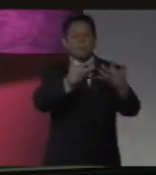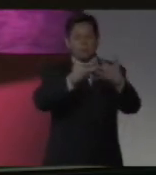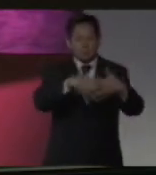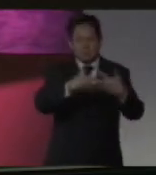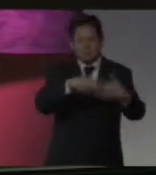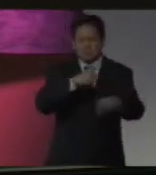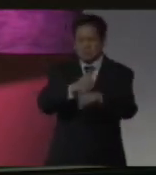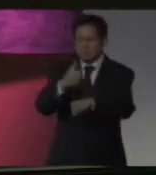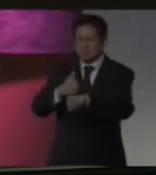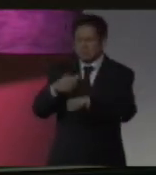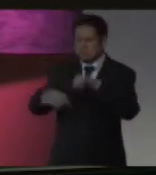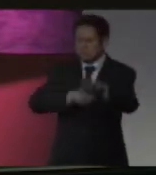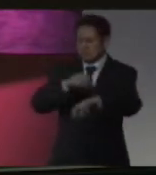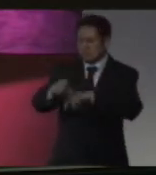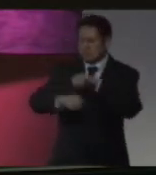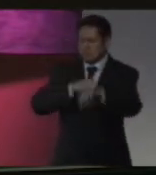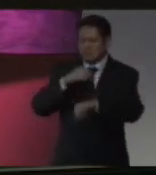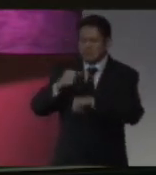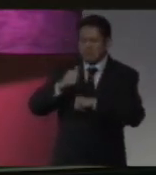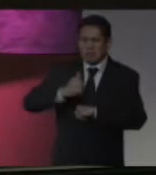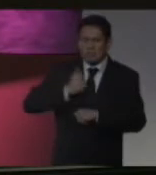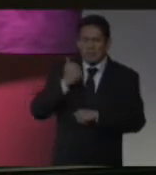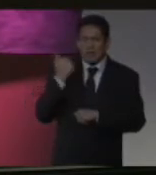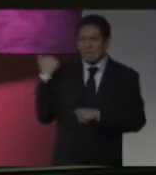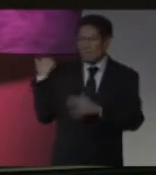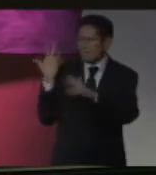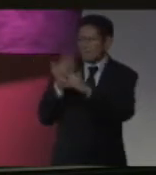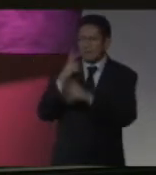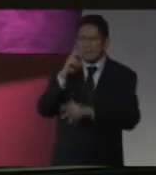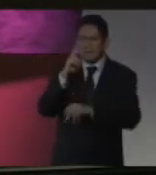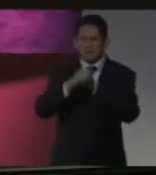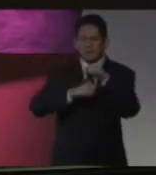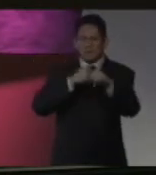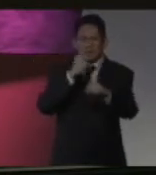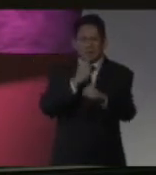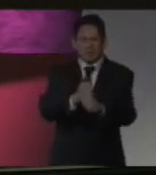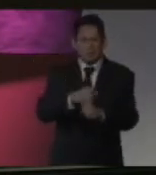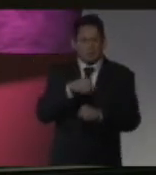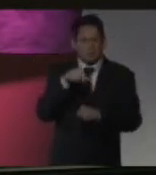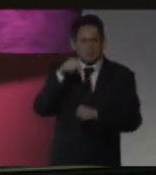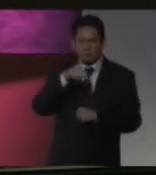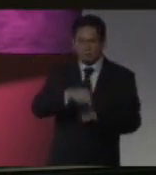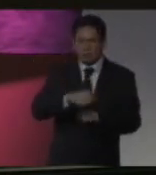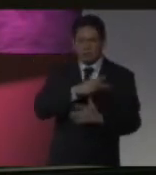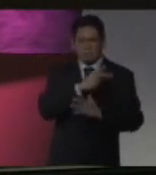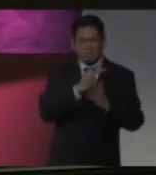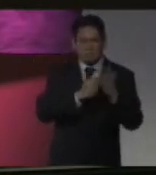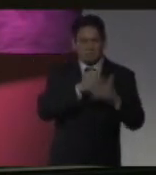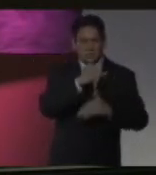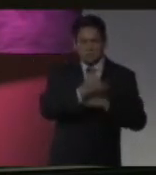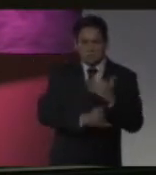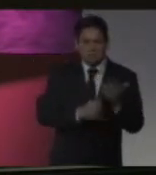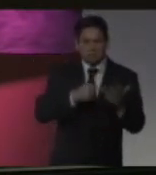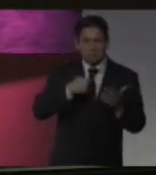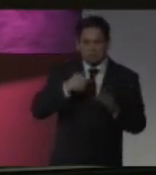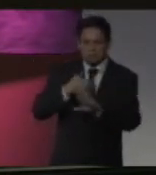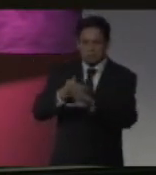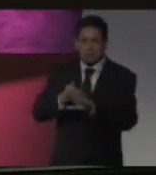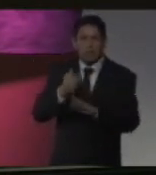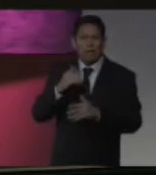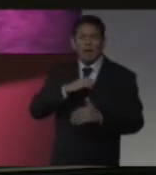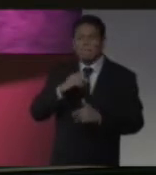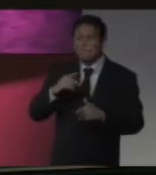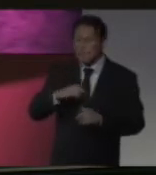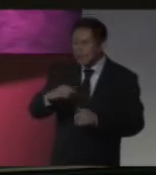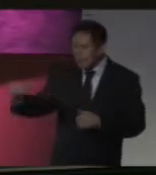de un muy agresivo proyecto que ha dado marcha atrás, por ejemplo, a programas de apoyo al campo. Todo